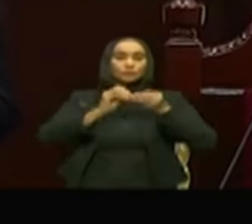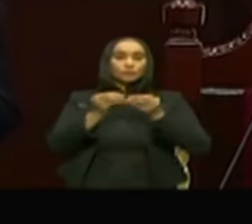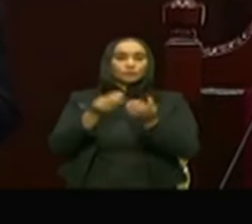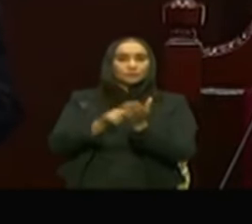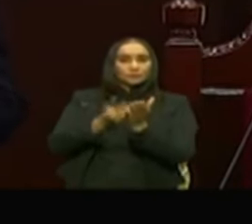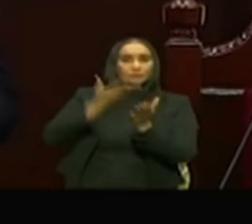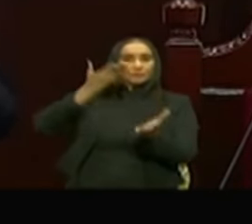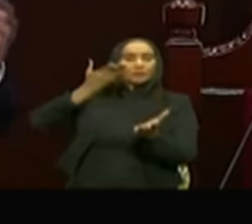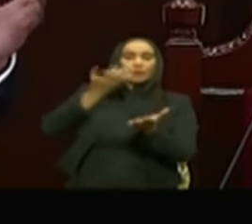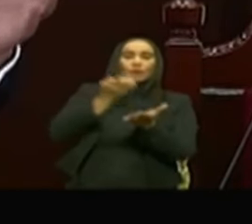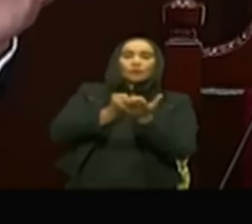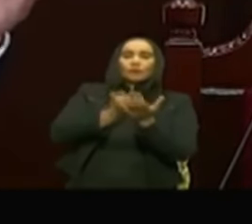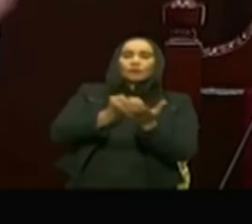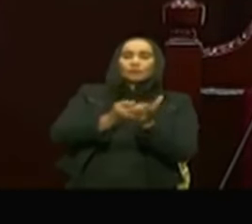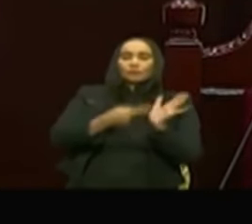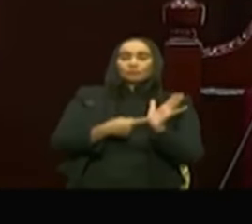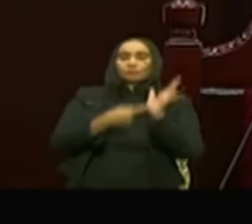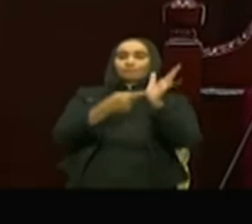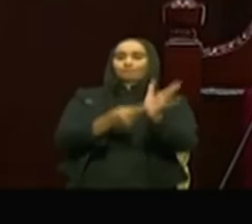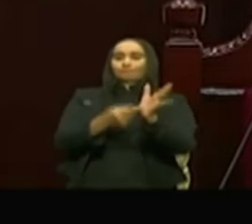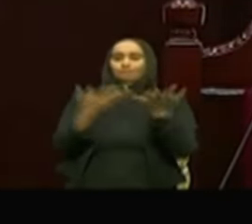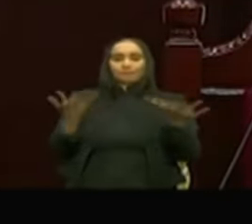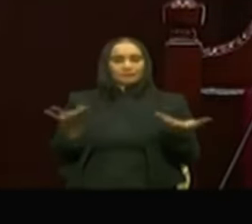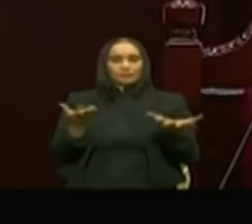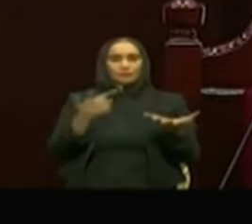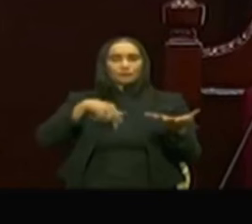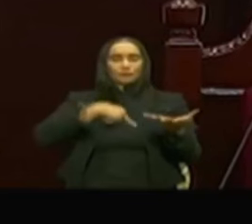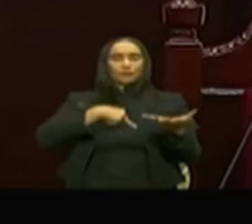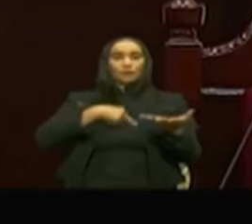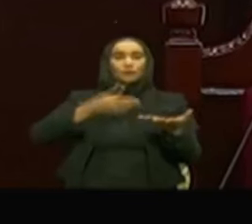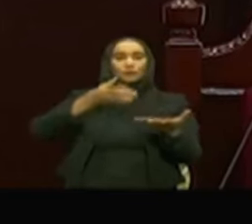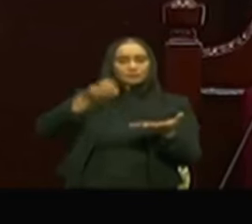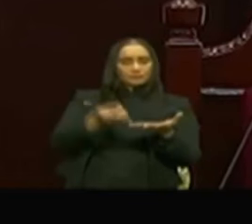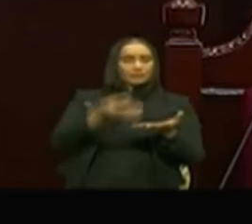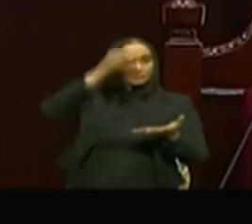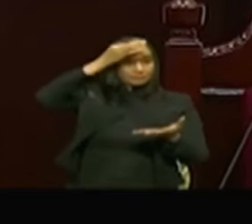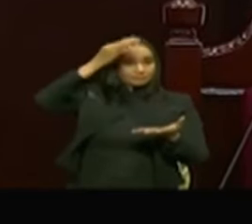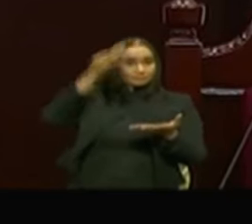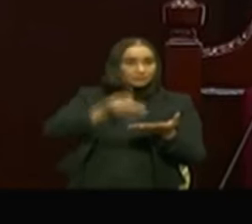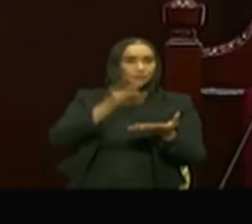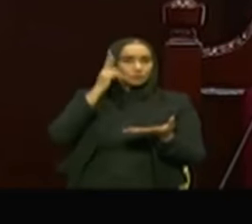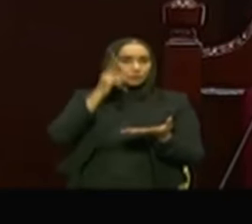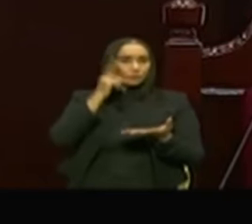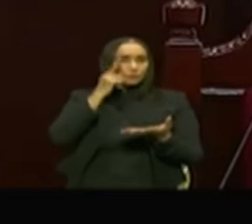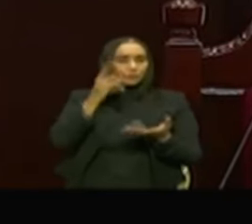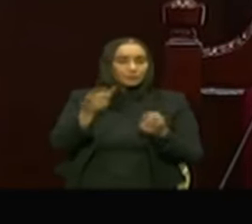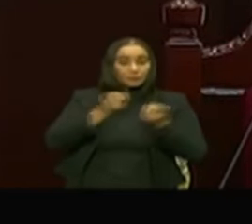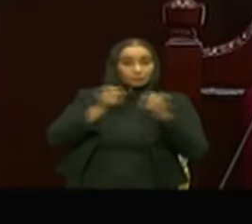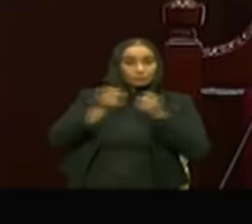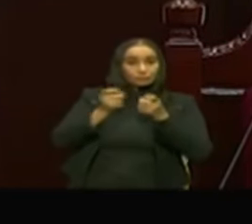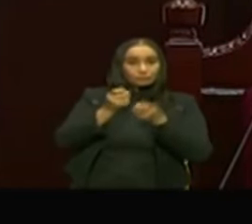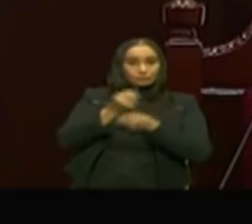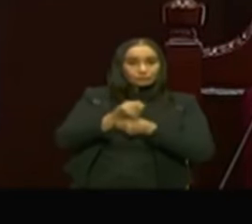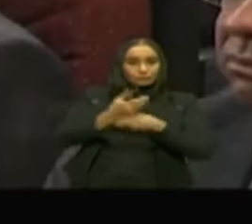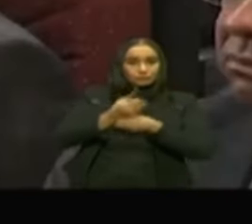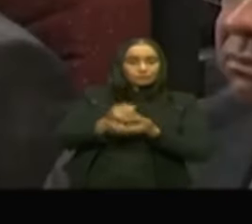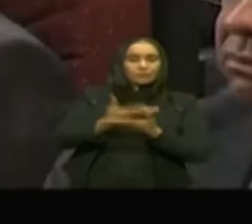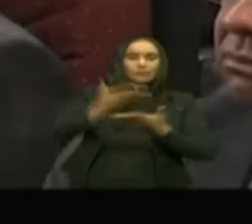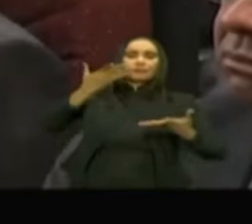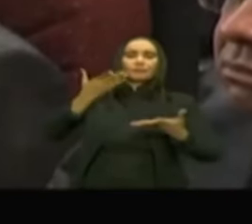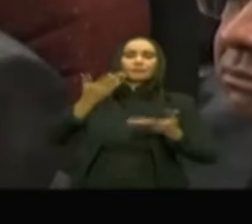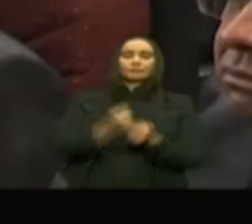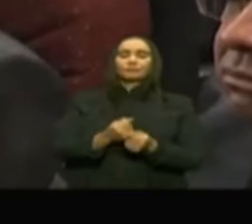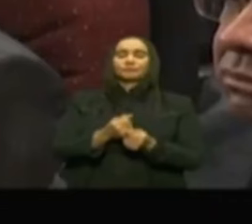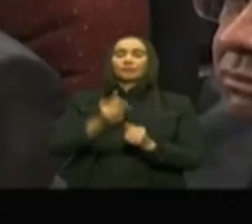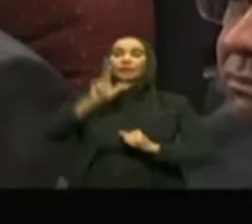económico tienen que ser puestos en un contexto en el que tuvimos que tomar medidas restrictivas para controlar la inflación, lo que supuso